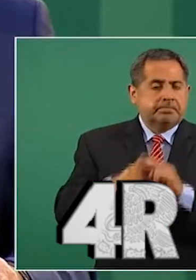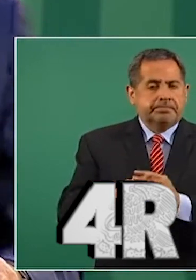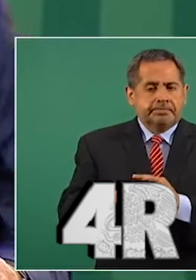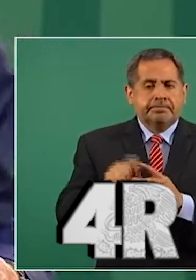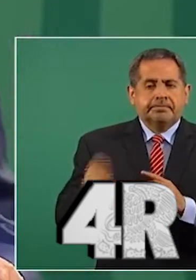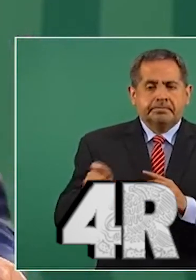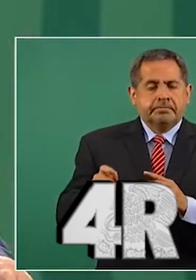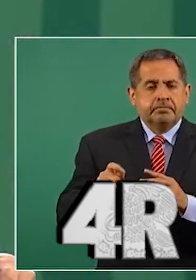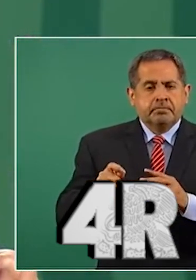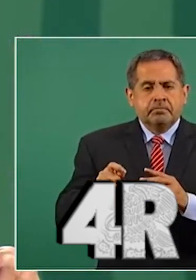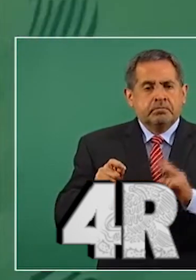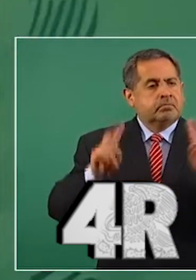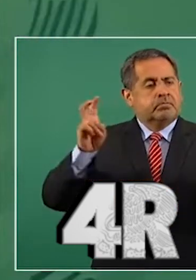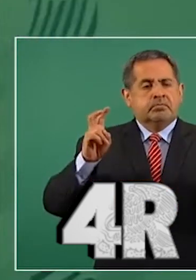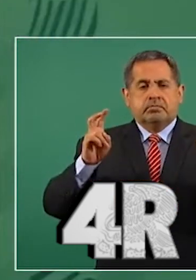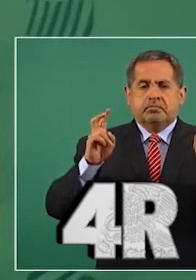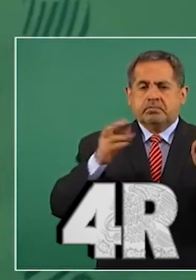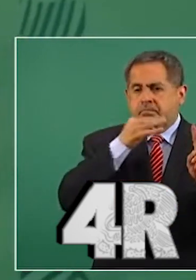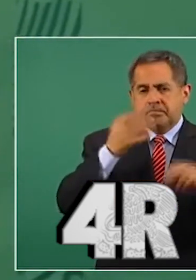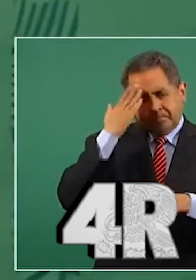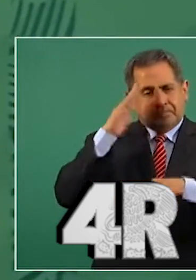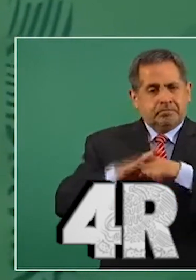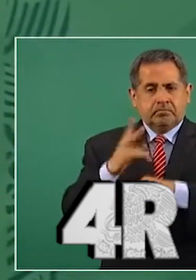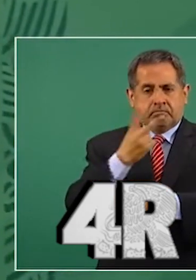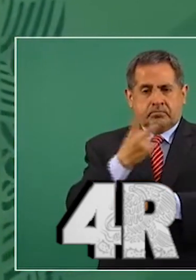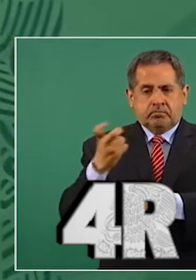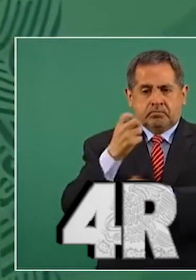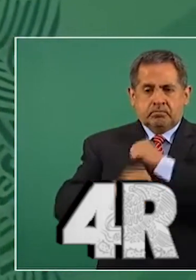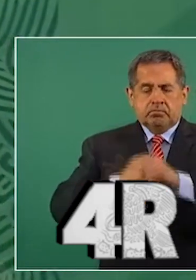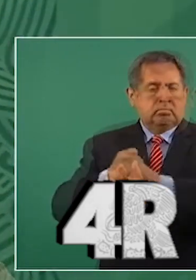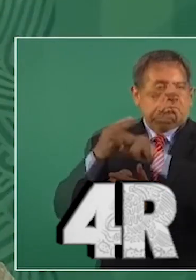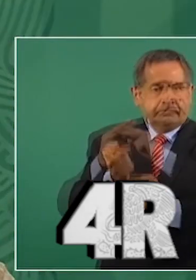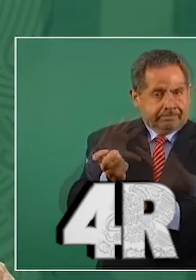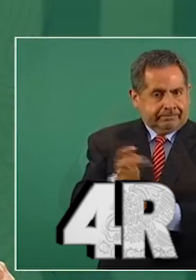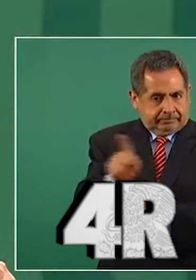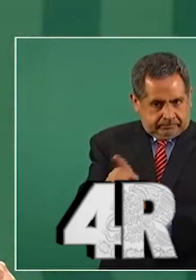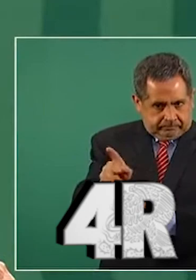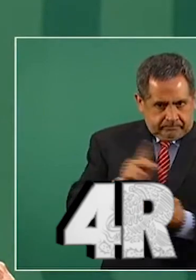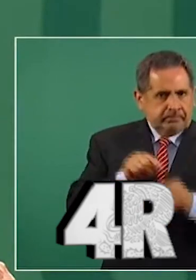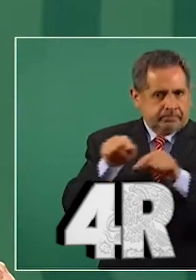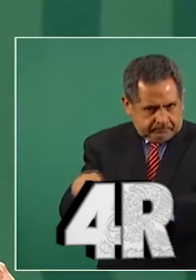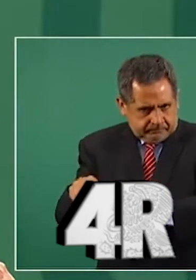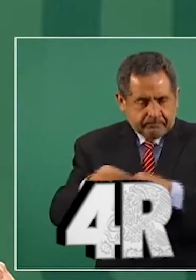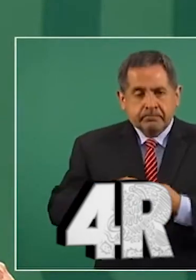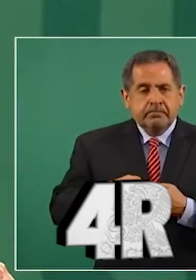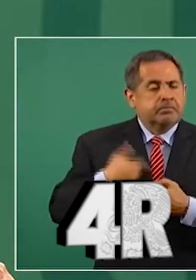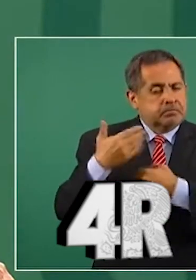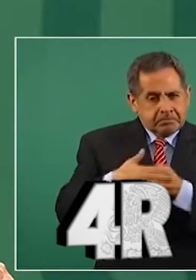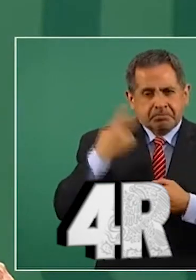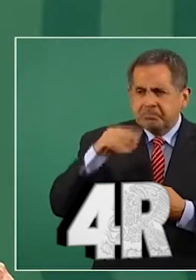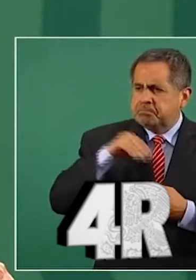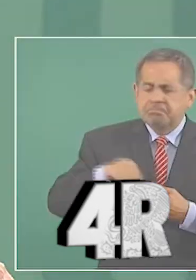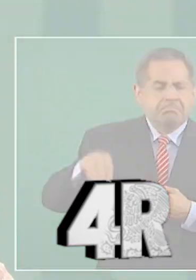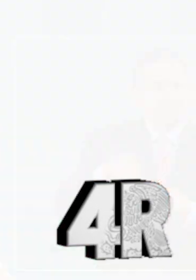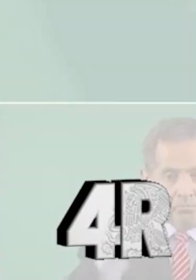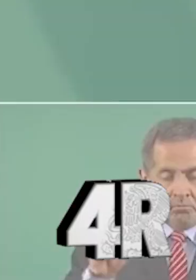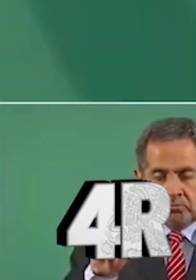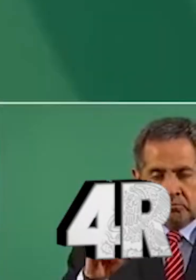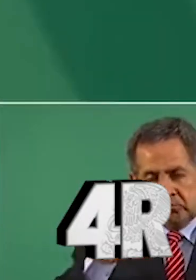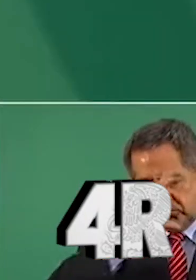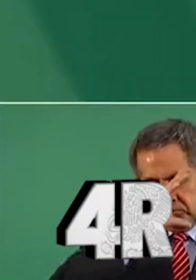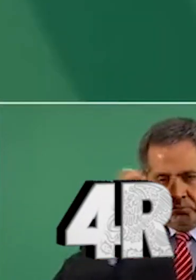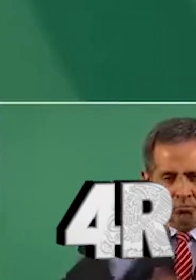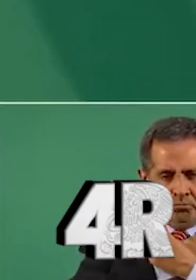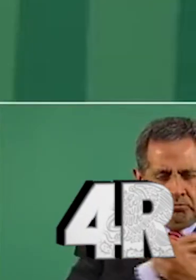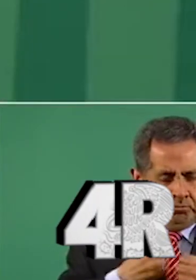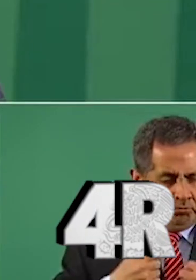iniciamos las conmemoraciones por los 200 años de la independencia nacional y seguimos adelante. Y pues